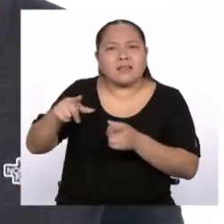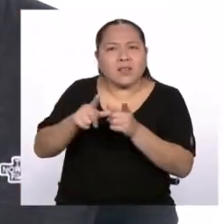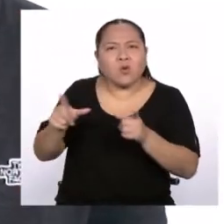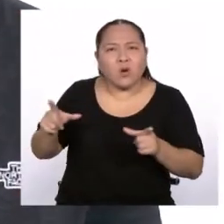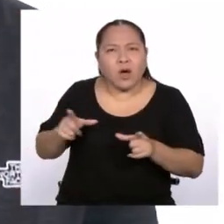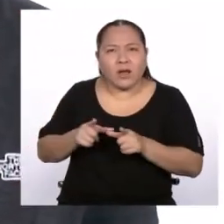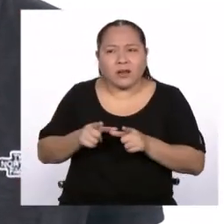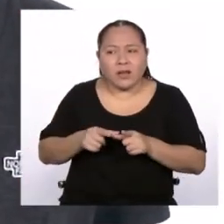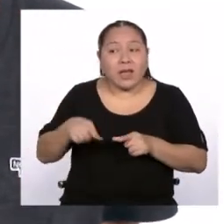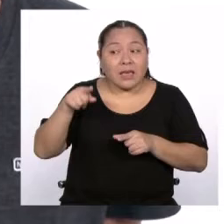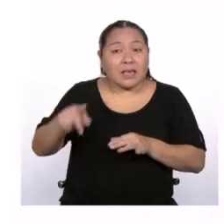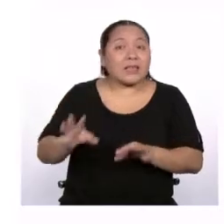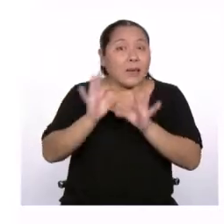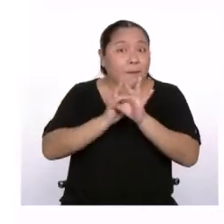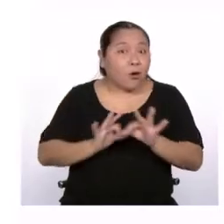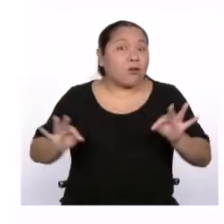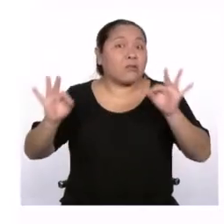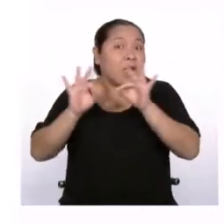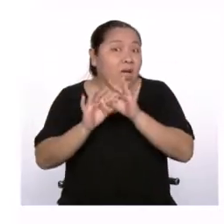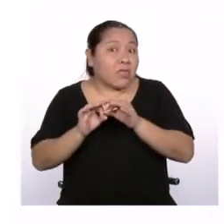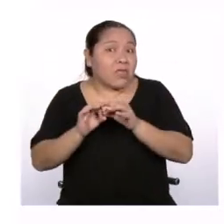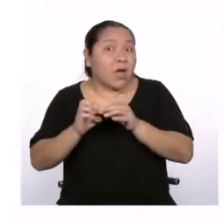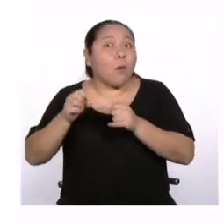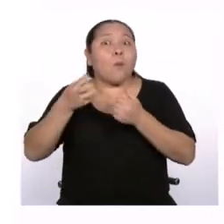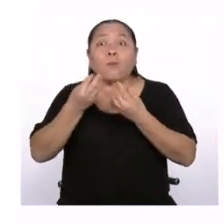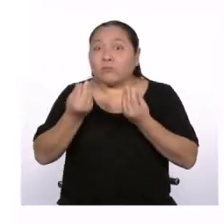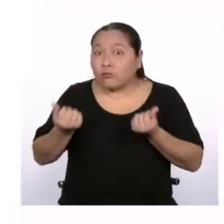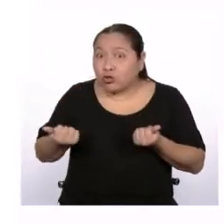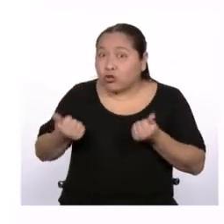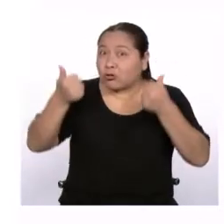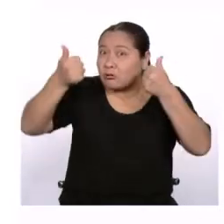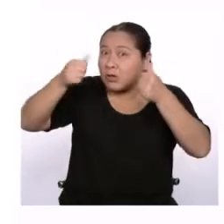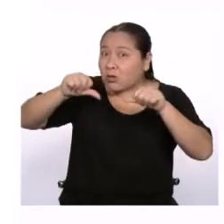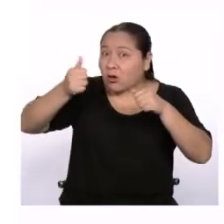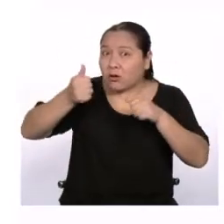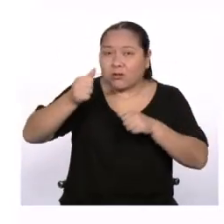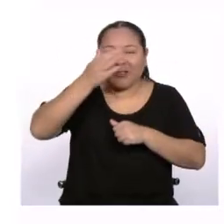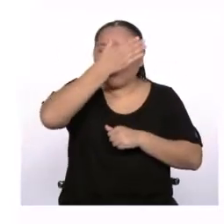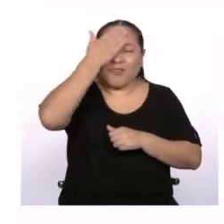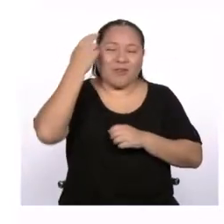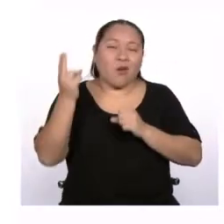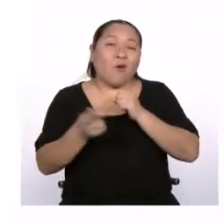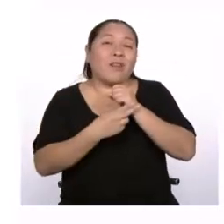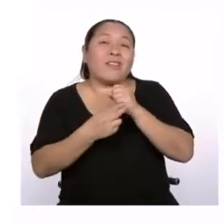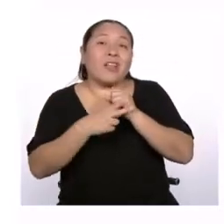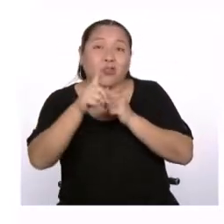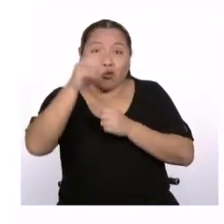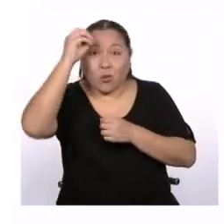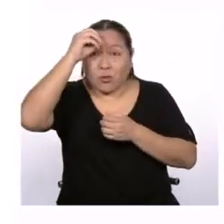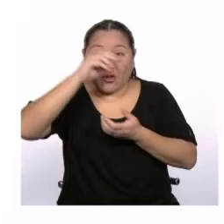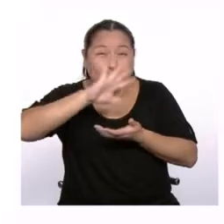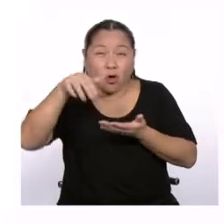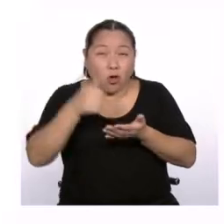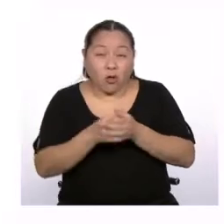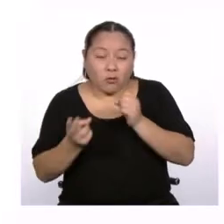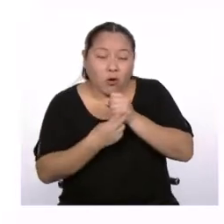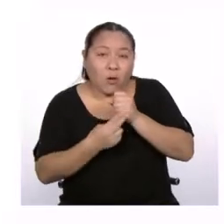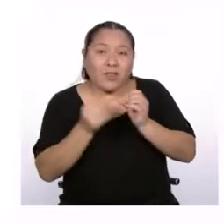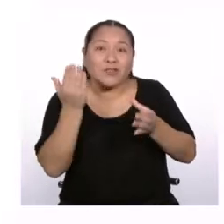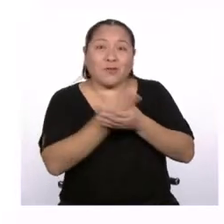es su importancia. Y no olviden guardar su trabajo en el portafolio. ¿Lo tienen?